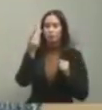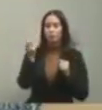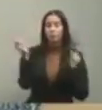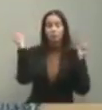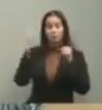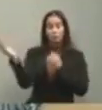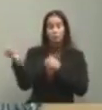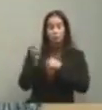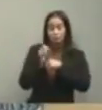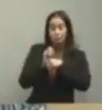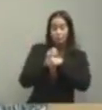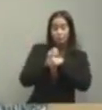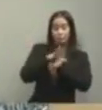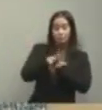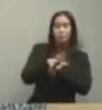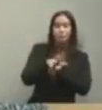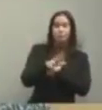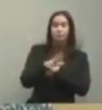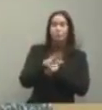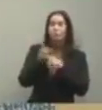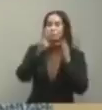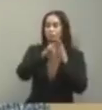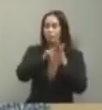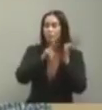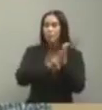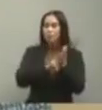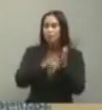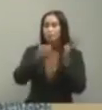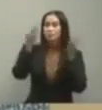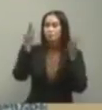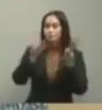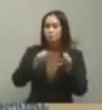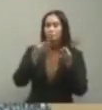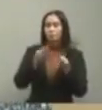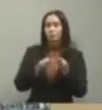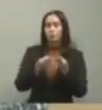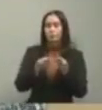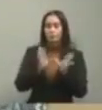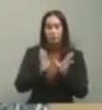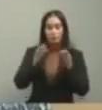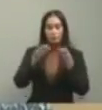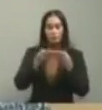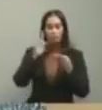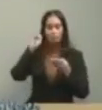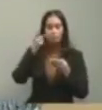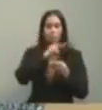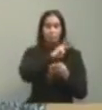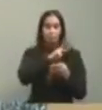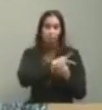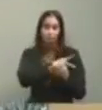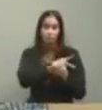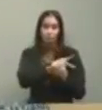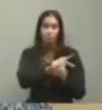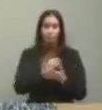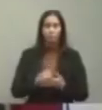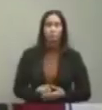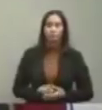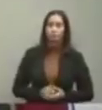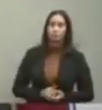llegada de coronavirus y si los protocolos se están aplicando de manera eficiente tanto los centros públicos como los privados